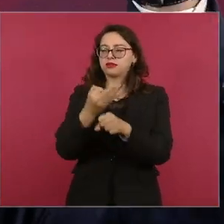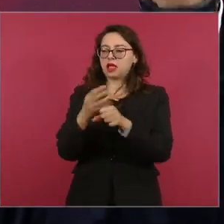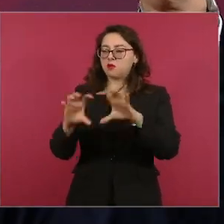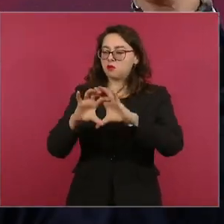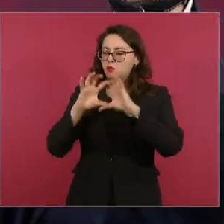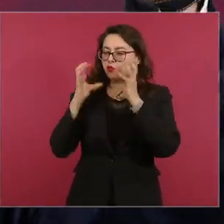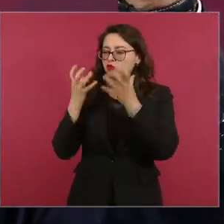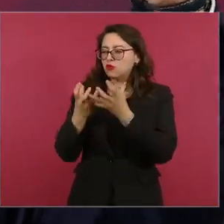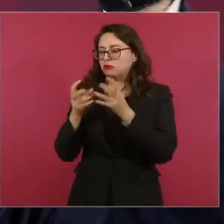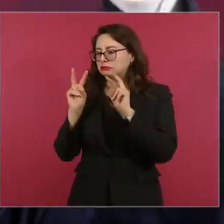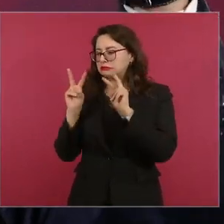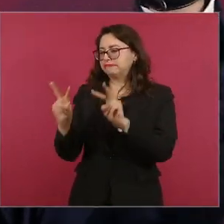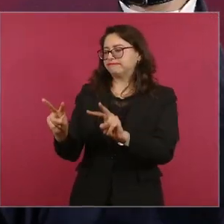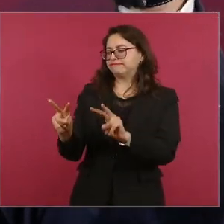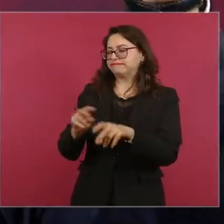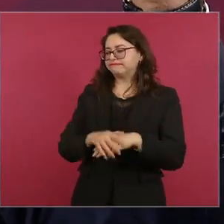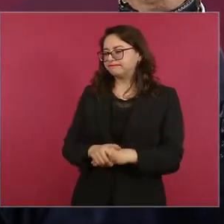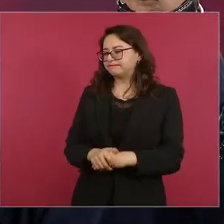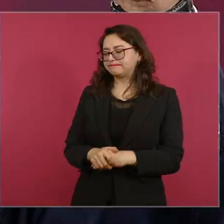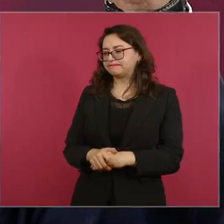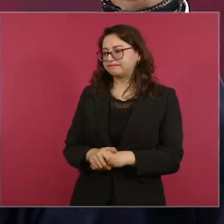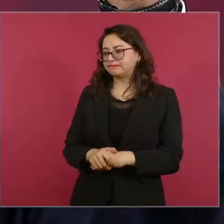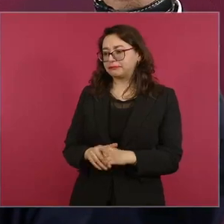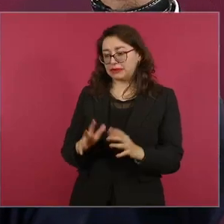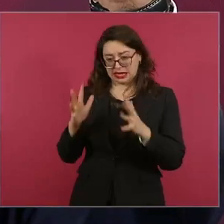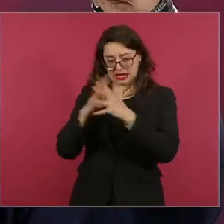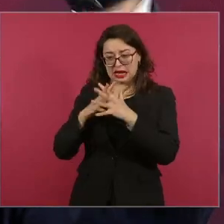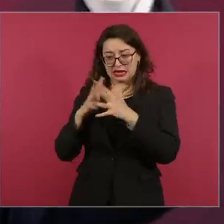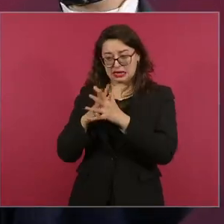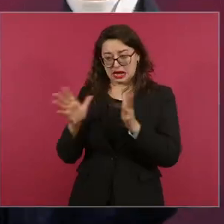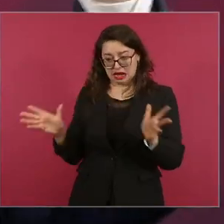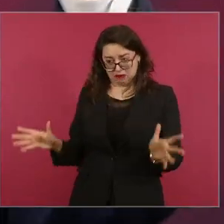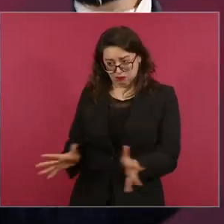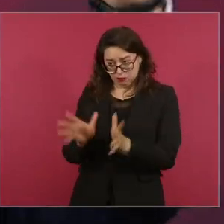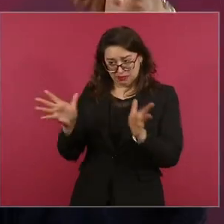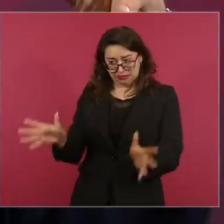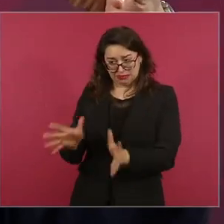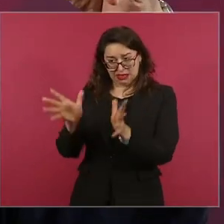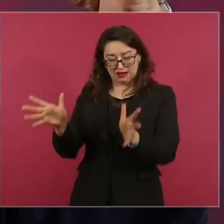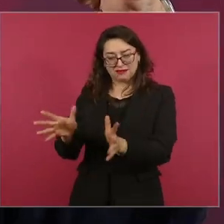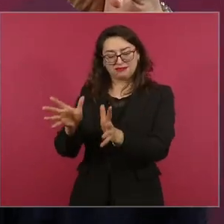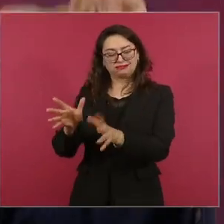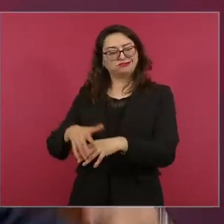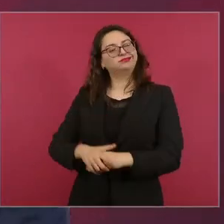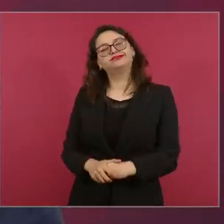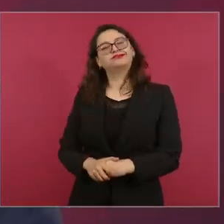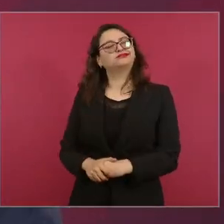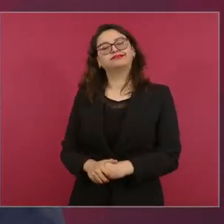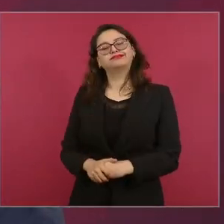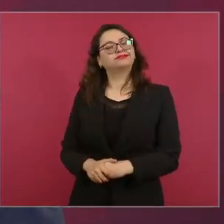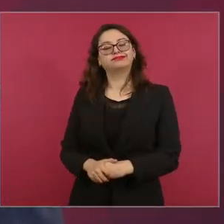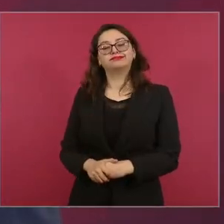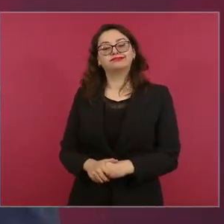en este caso, China y Estados Unidos encabecen una iniciativa